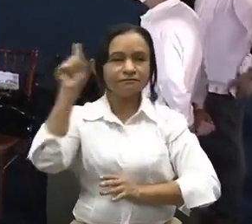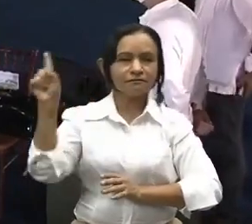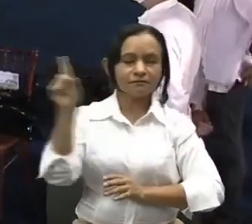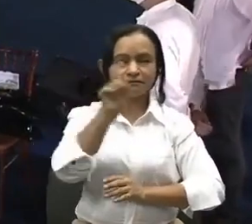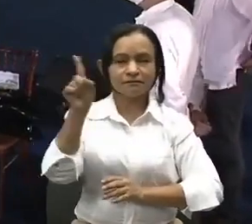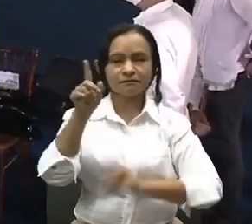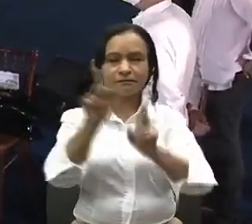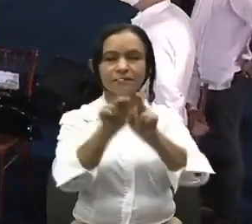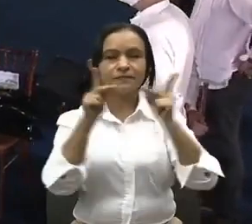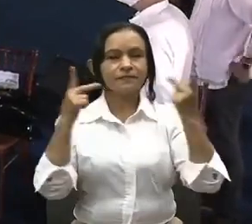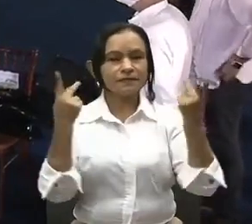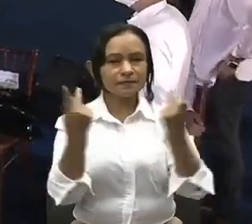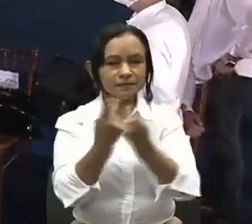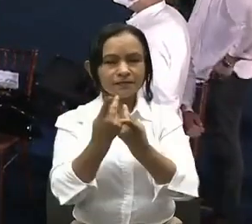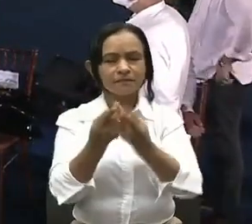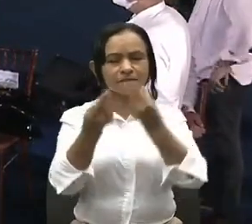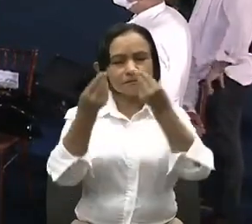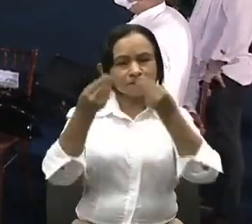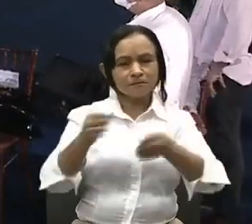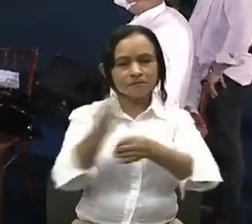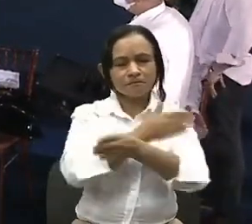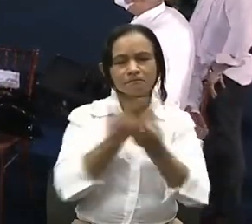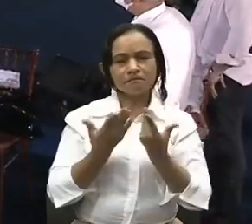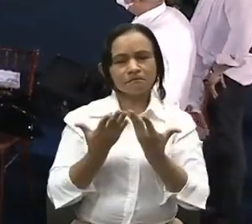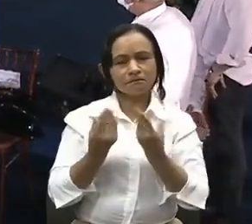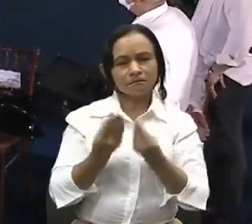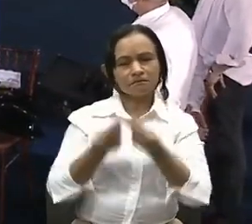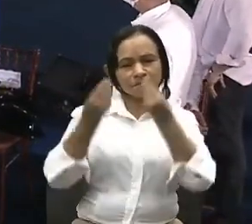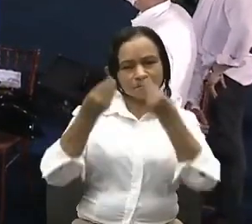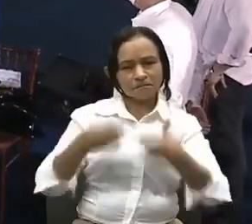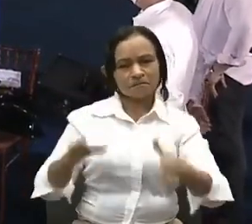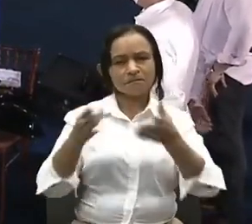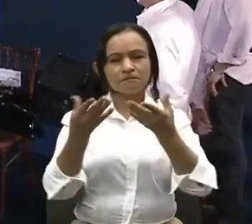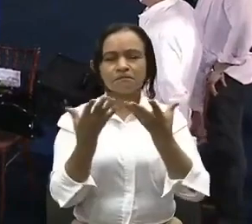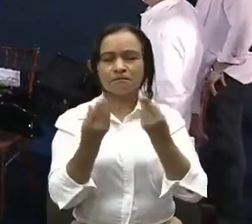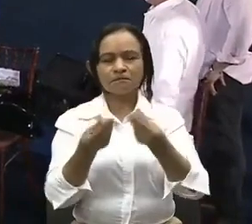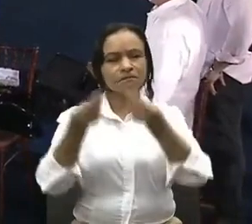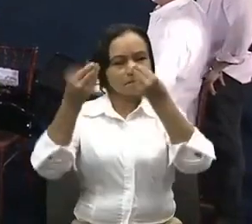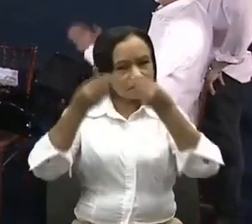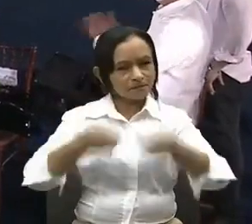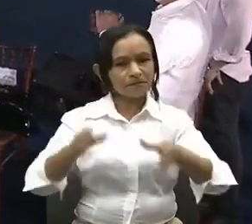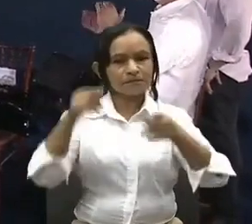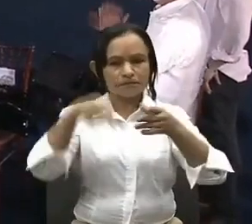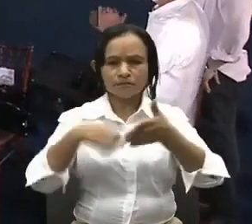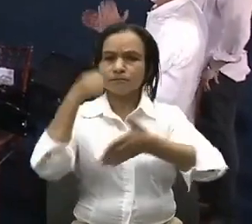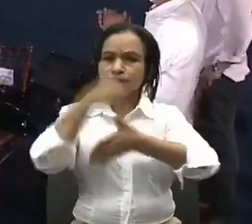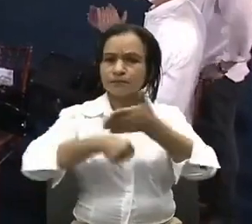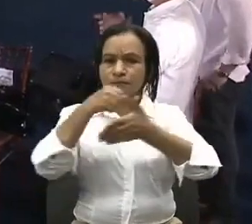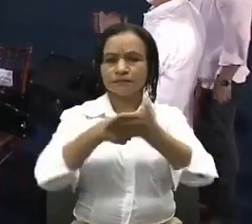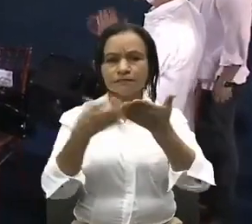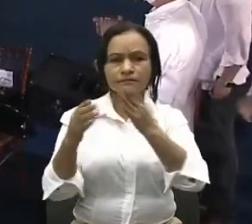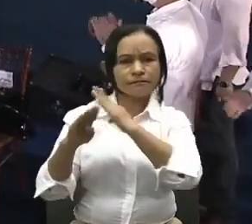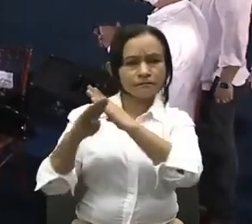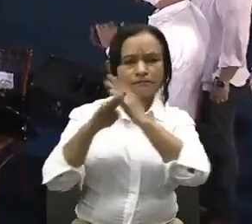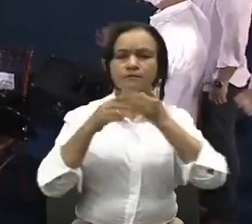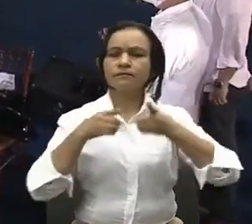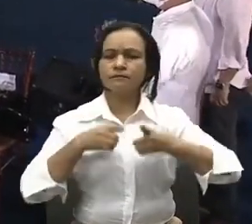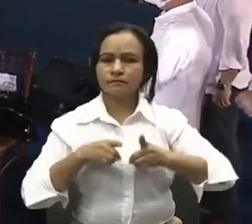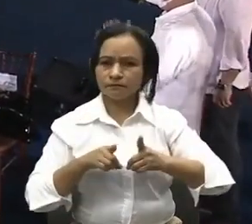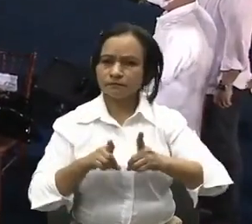que los pueblos perdieron el temor, perdieron el miedo, y hoy luchan y resisten con